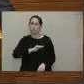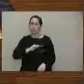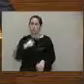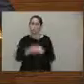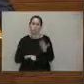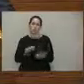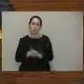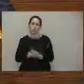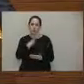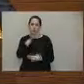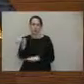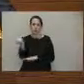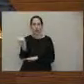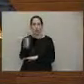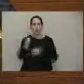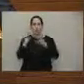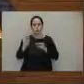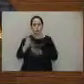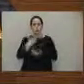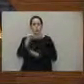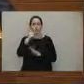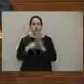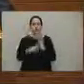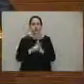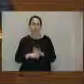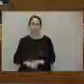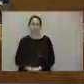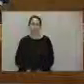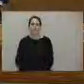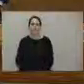solicito el apoyo a esta proposición no de ley. Muchas gracias. Gracias, señor Prenda.